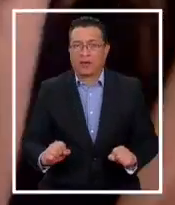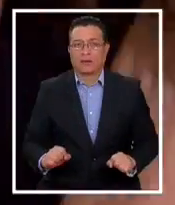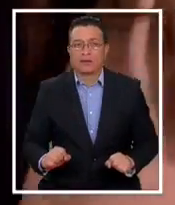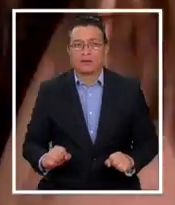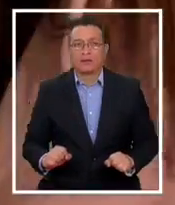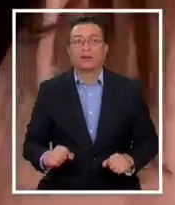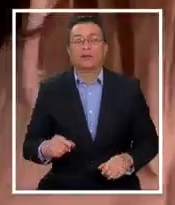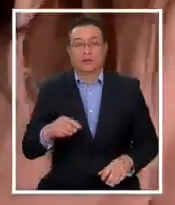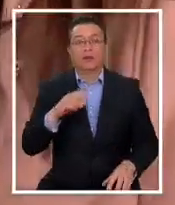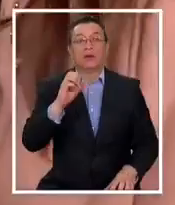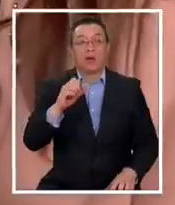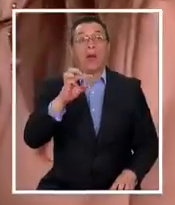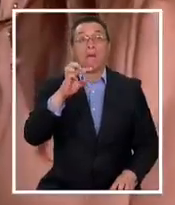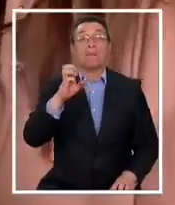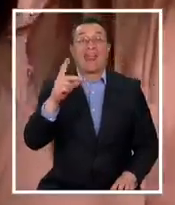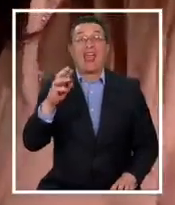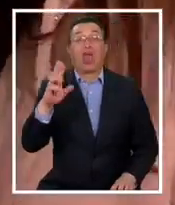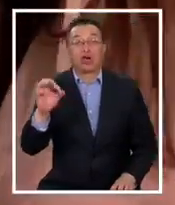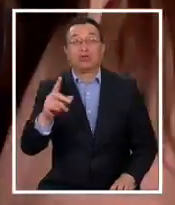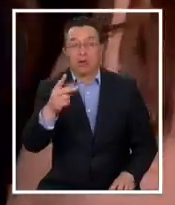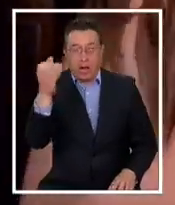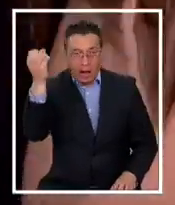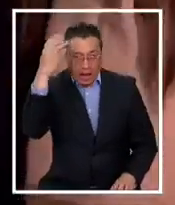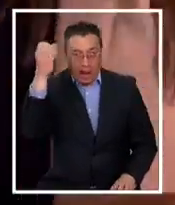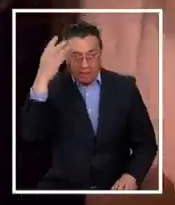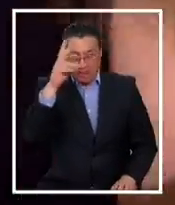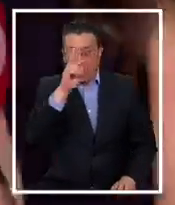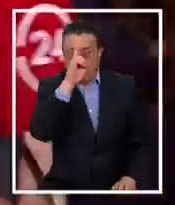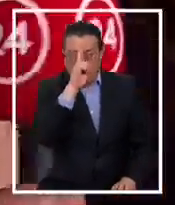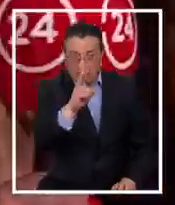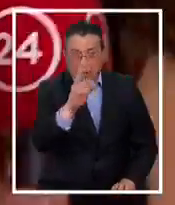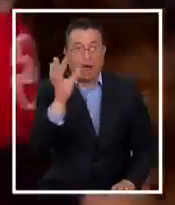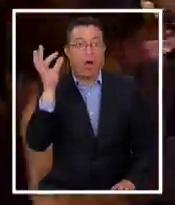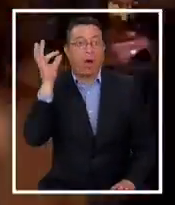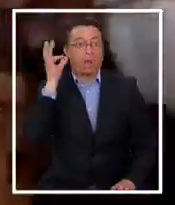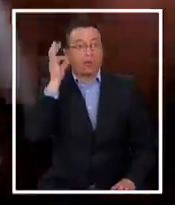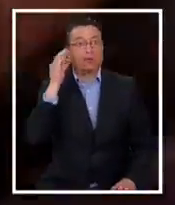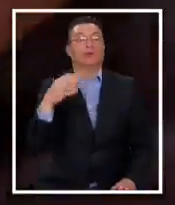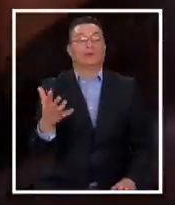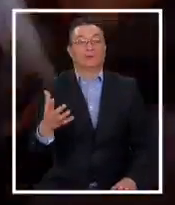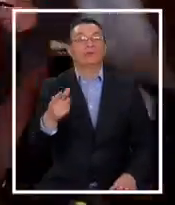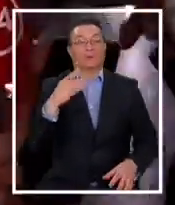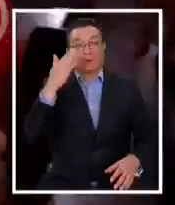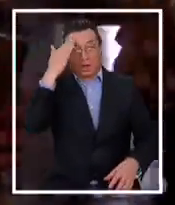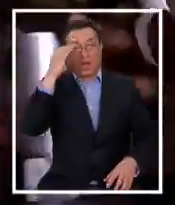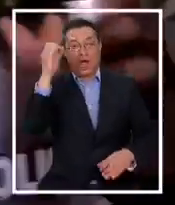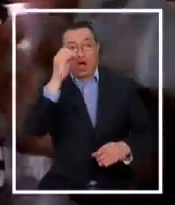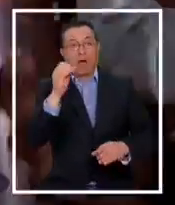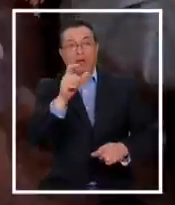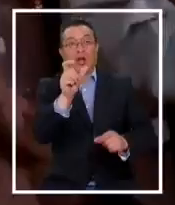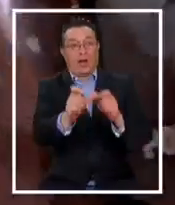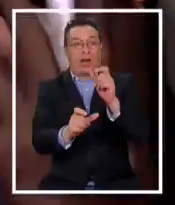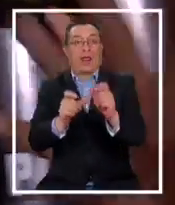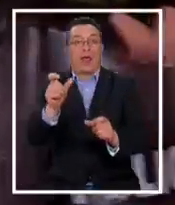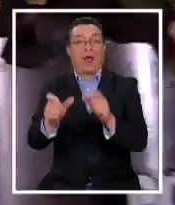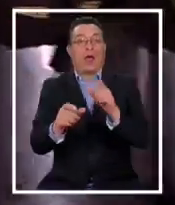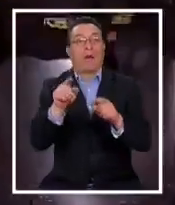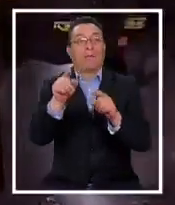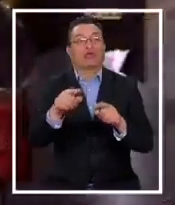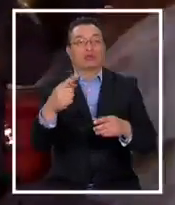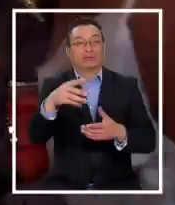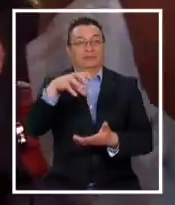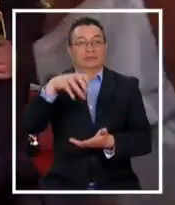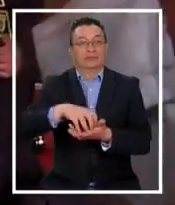pero aprendo a respetar a la mujer muy bien bueno las impresiones de las personas que se encuentran aquí en la ciudad